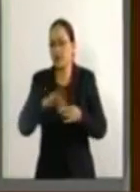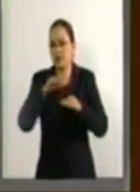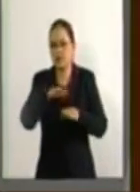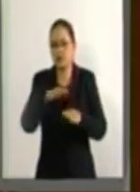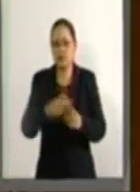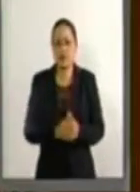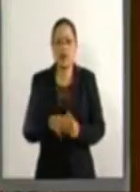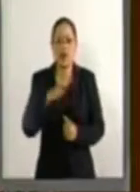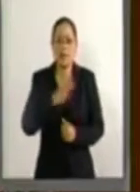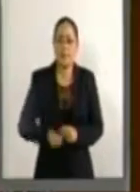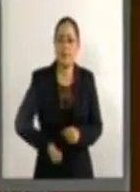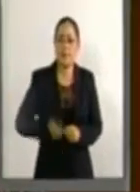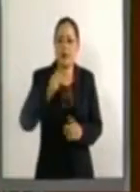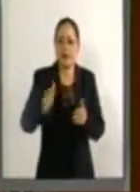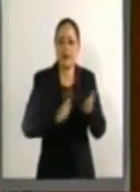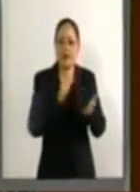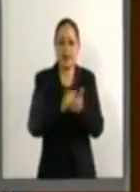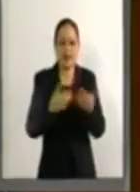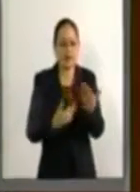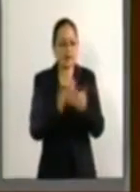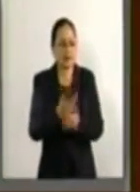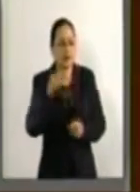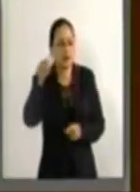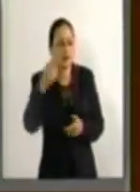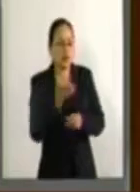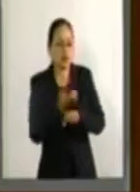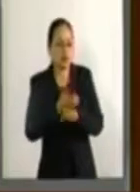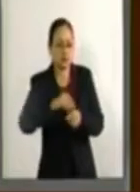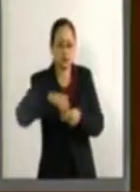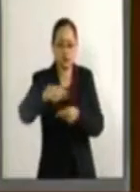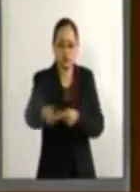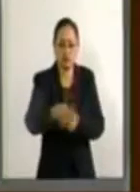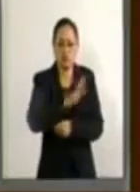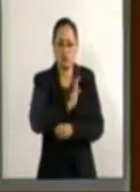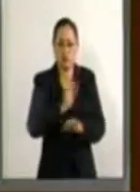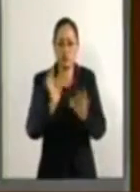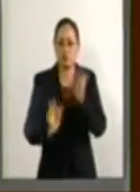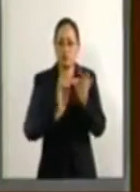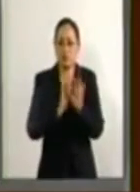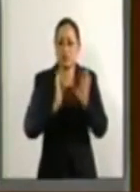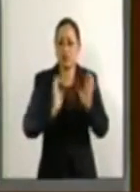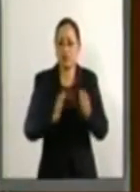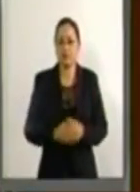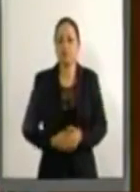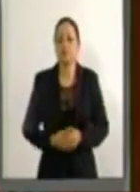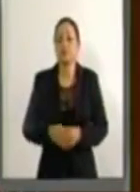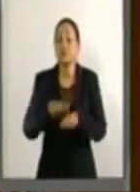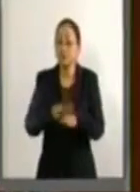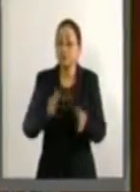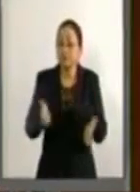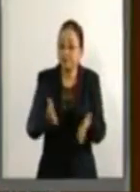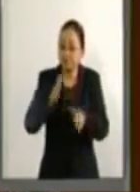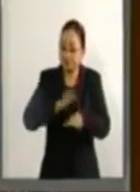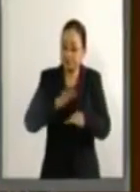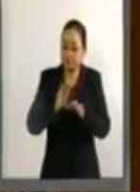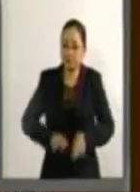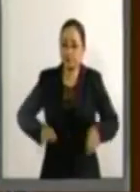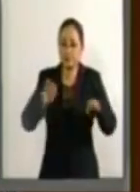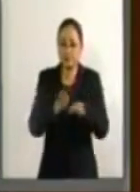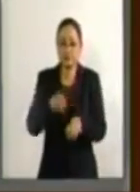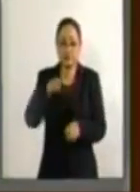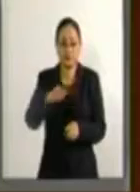que emitió la primera acta de nacimiento en Estados Unidos. Entonces, esto tiene que ver en la promoción y que